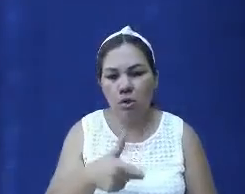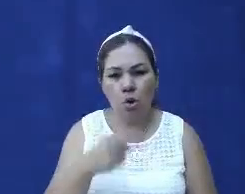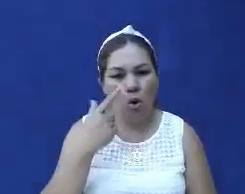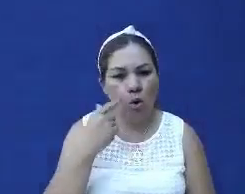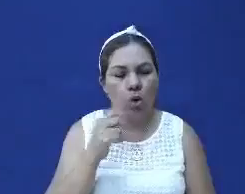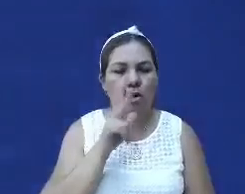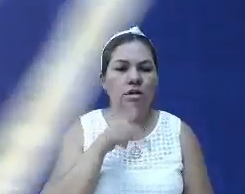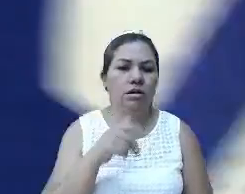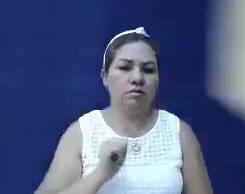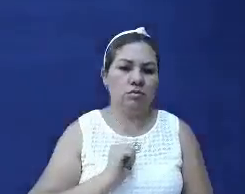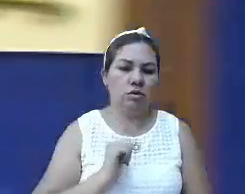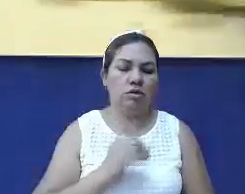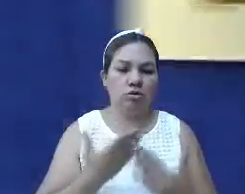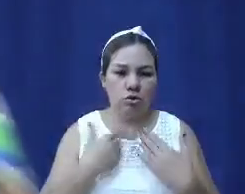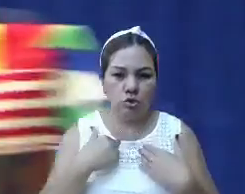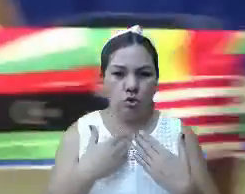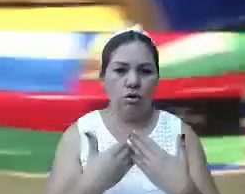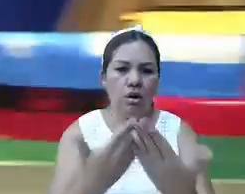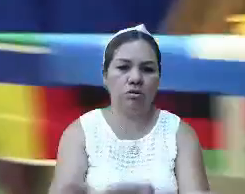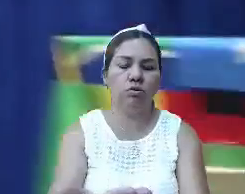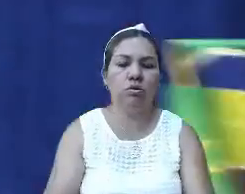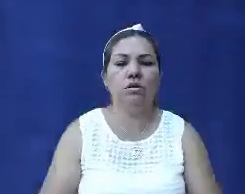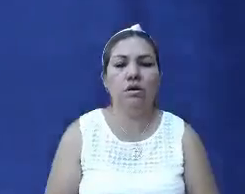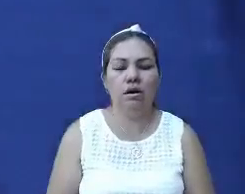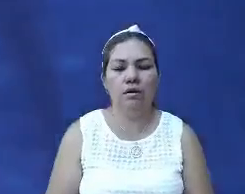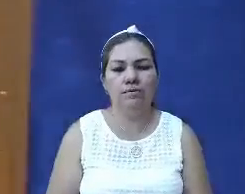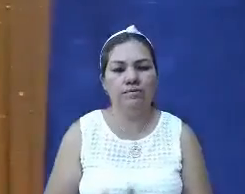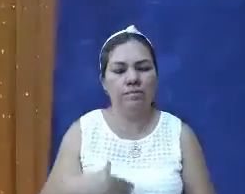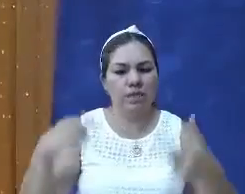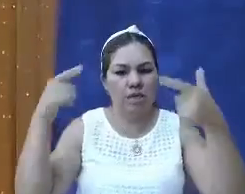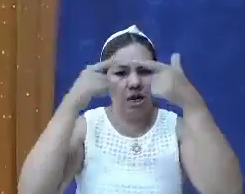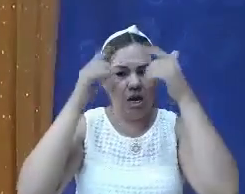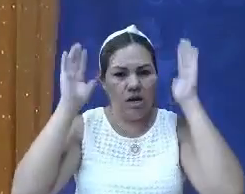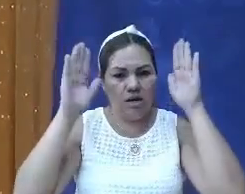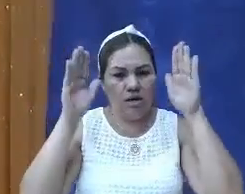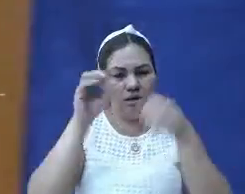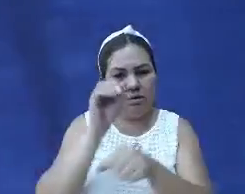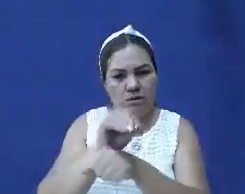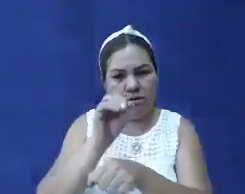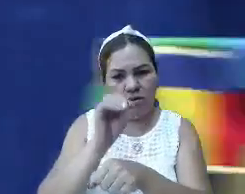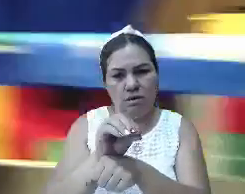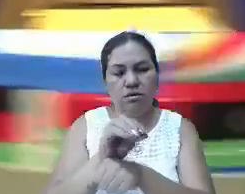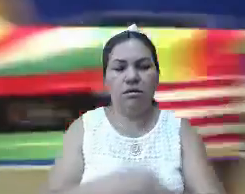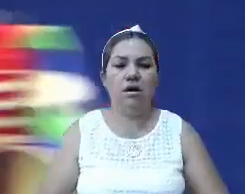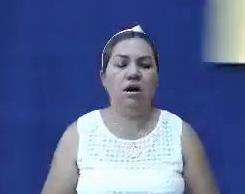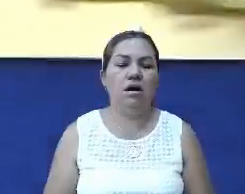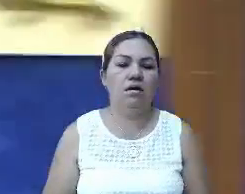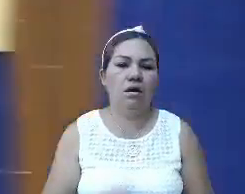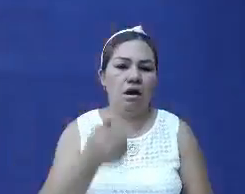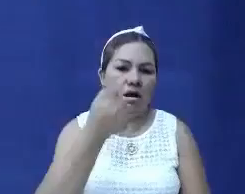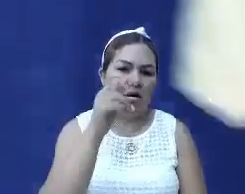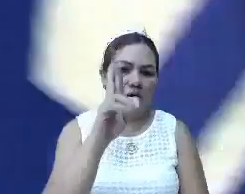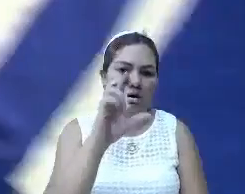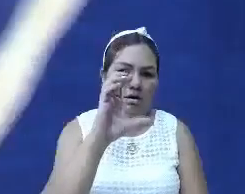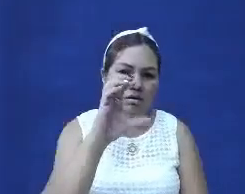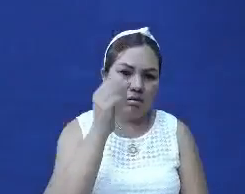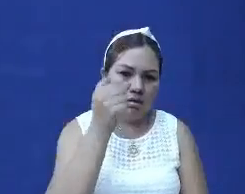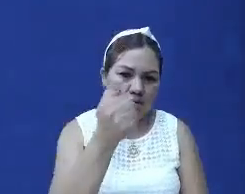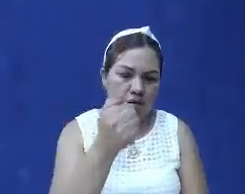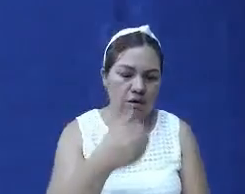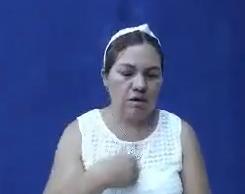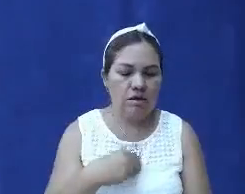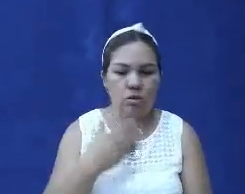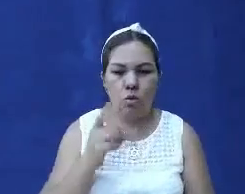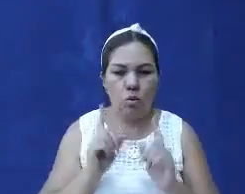pasados le envié ángeles que le dieron estrategia y le enseñaron a construir semejante arca. ¿Acaso no lo haré